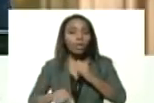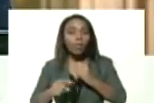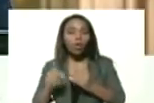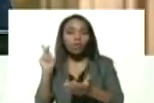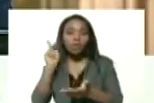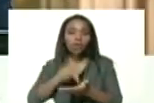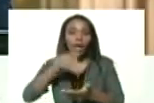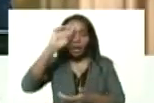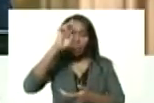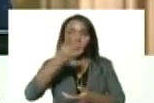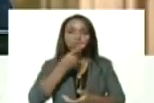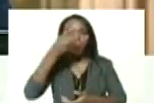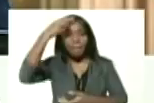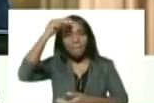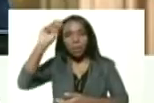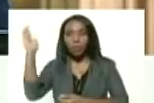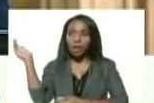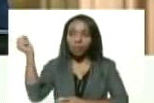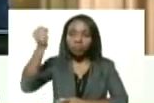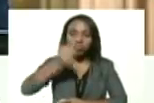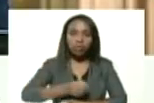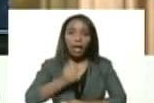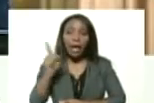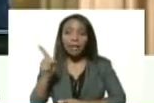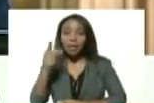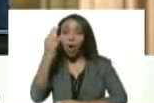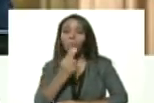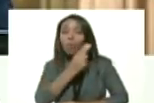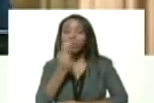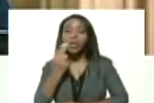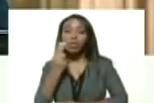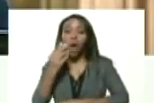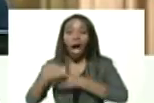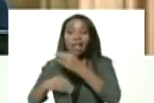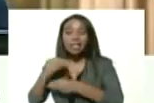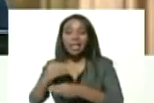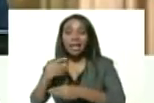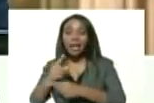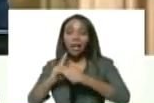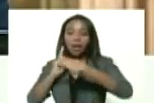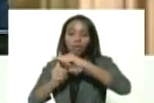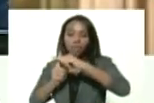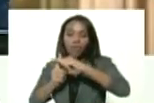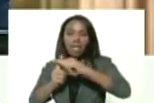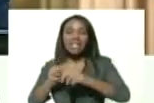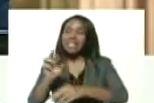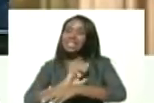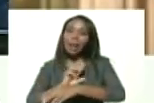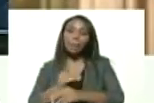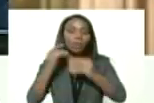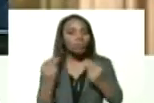dominicana y méxico de trajimos está comprometido a hacer el diagnóstico rápidamente